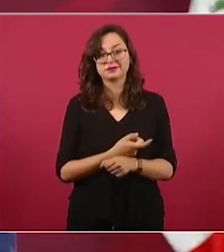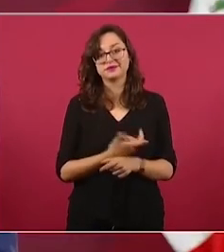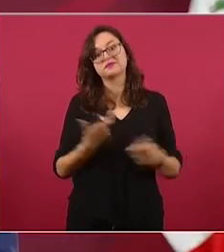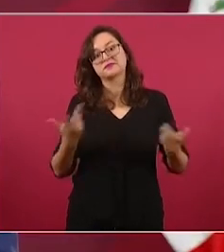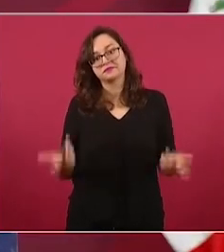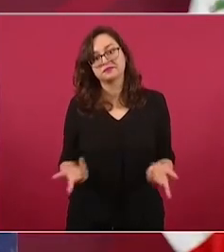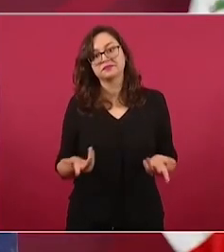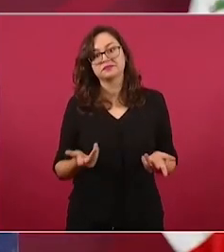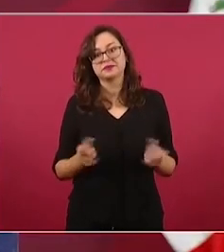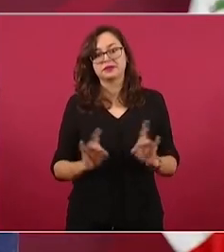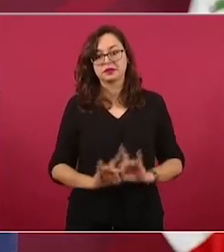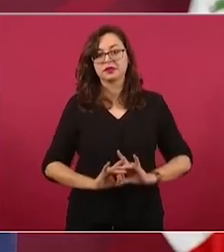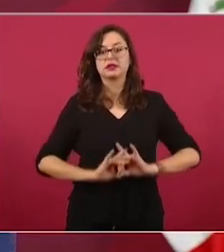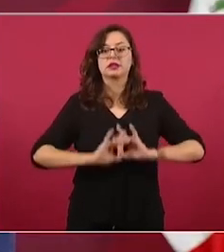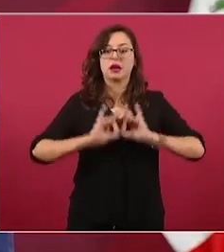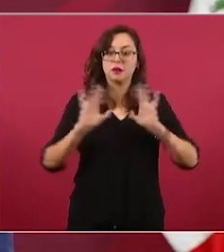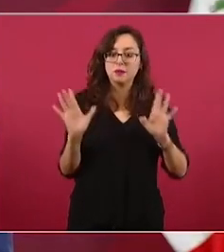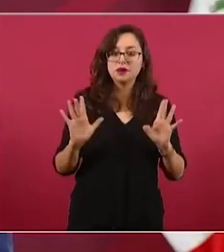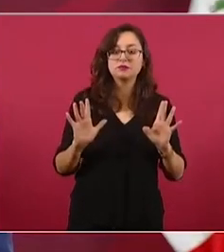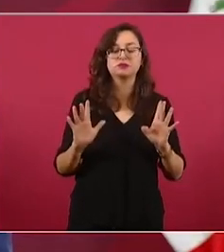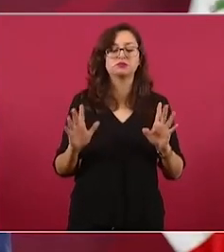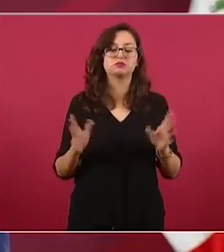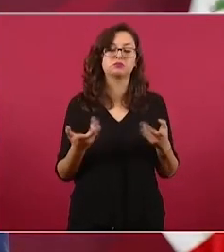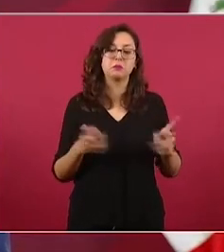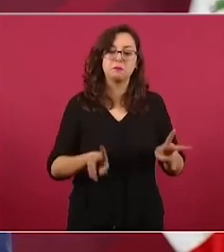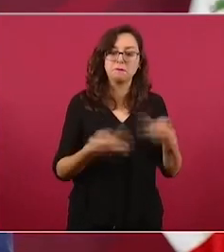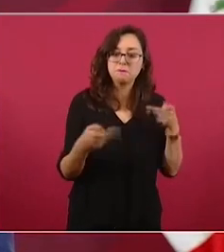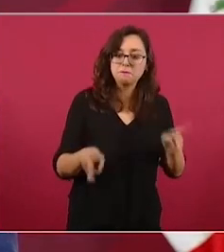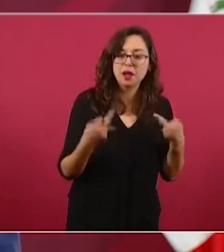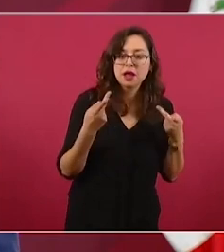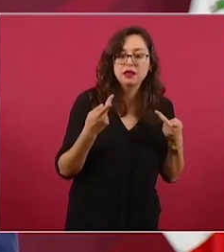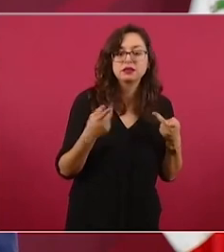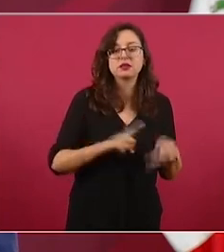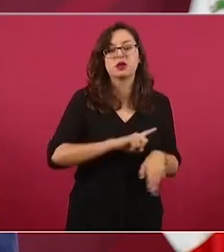estas negociaciones,